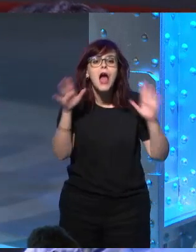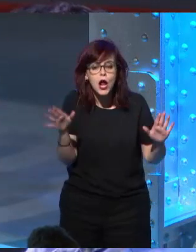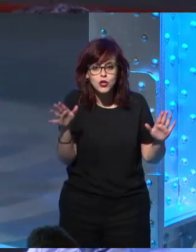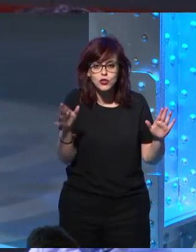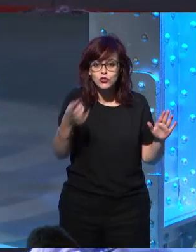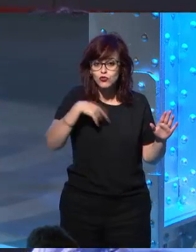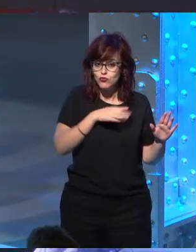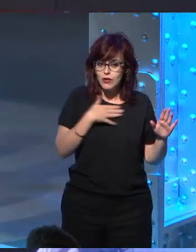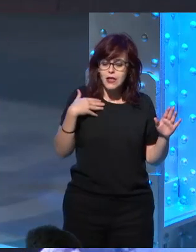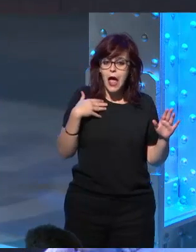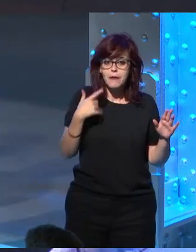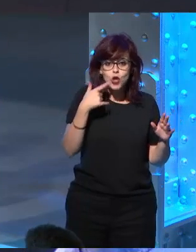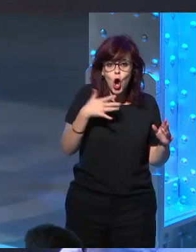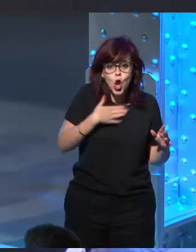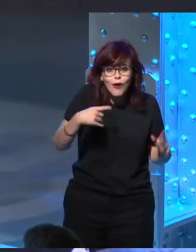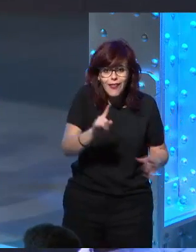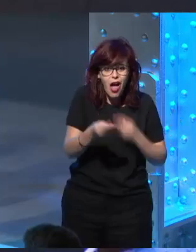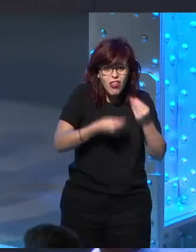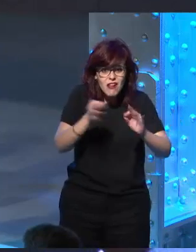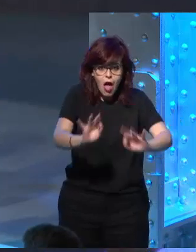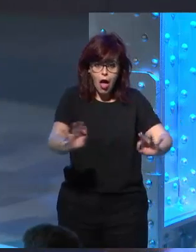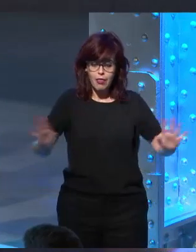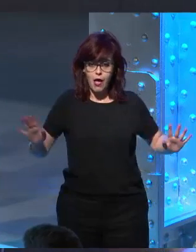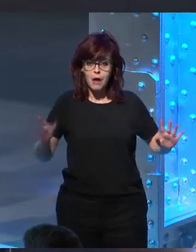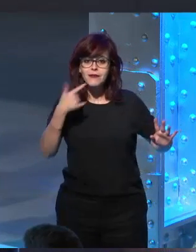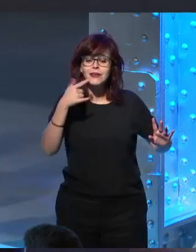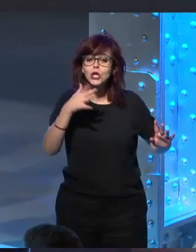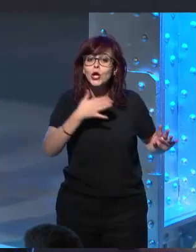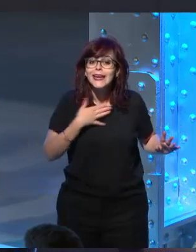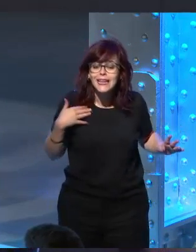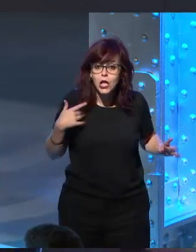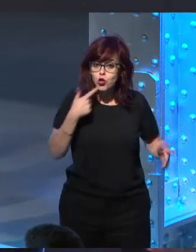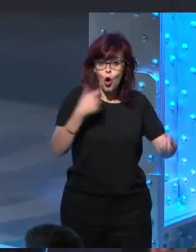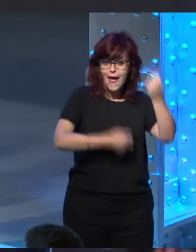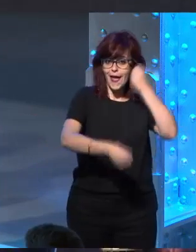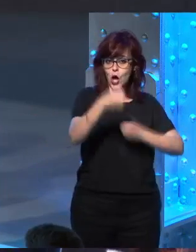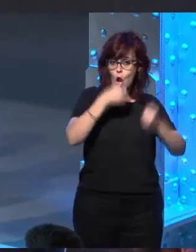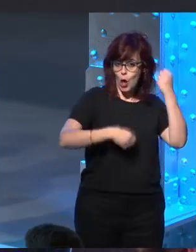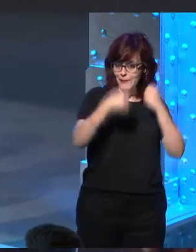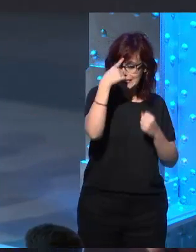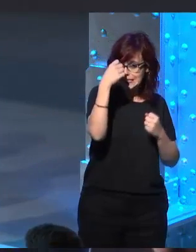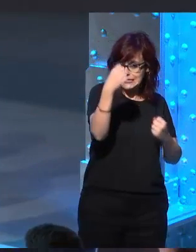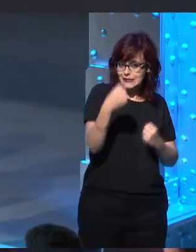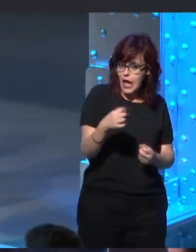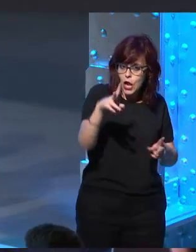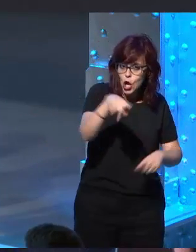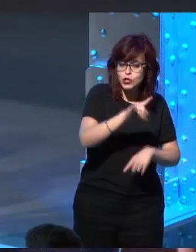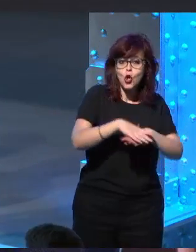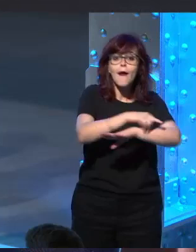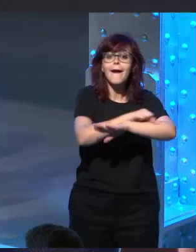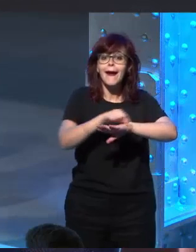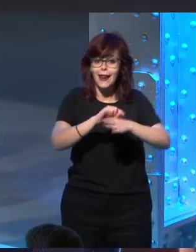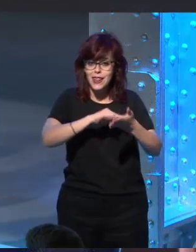quería hacer todo esto. No, si ya lo sé. Segundo, tiene que quedar claro que no soy economista. También. Que soy